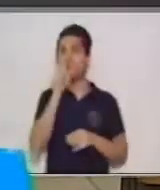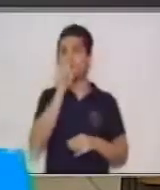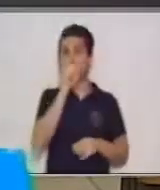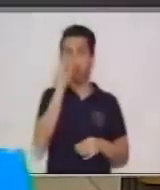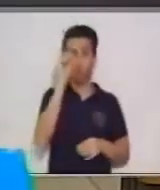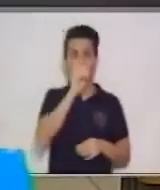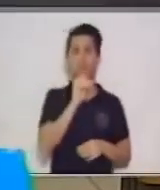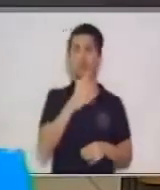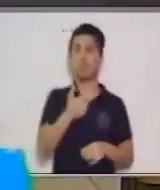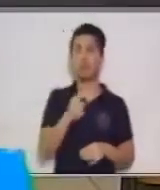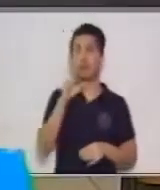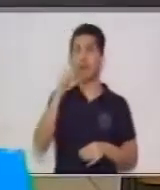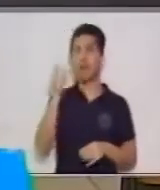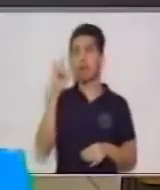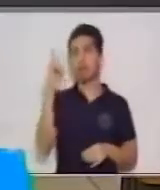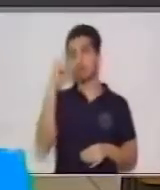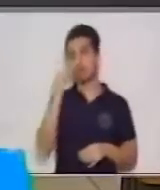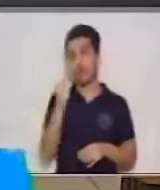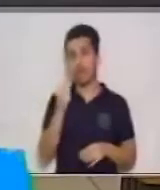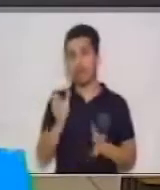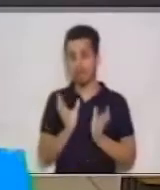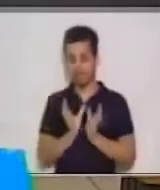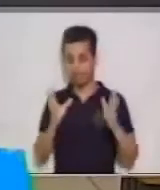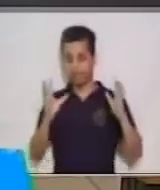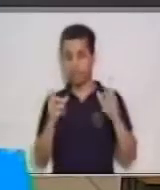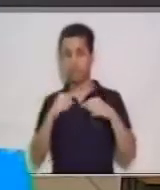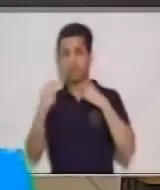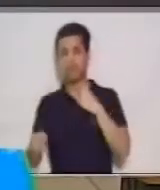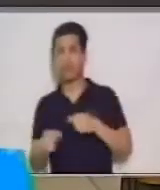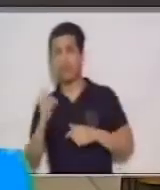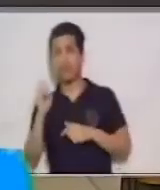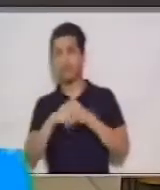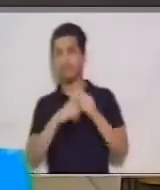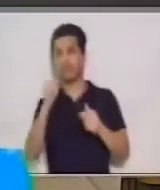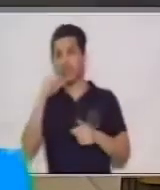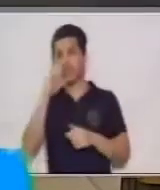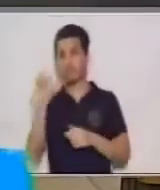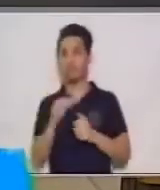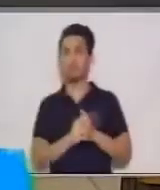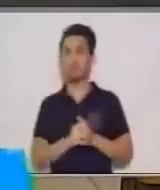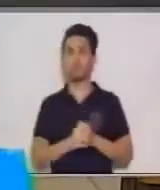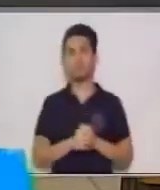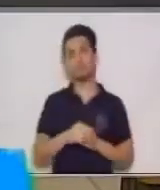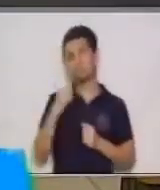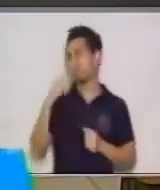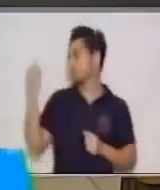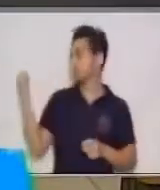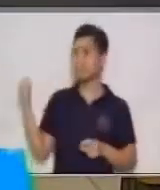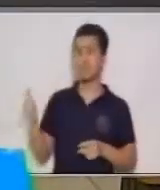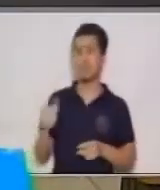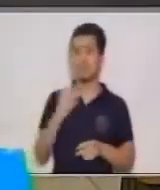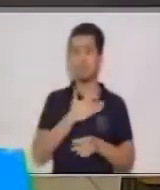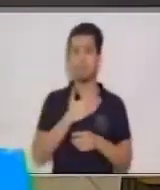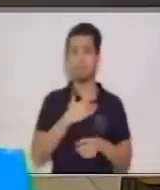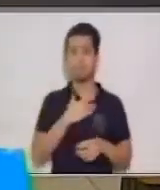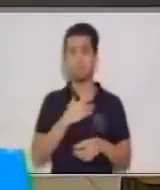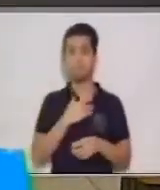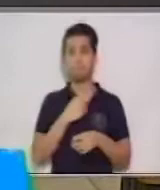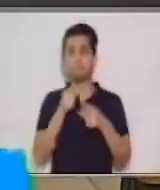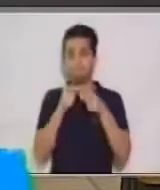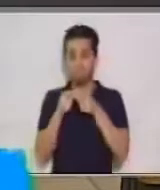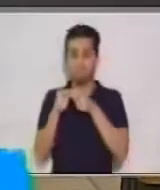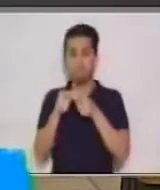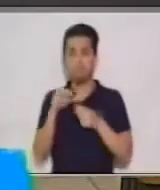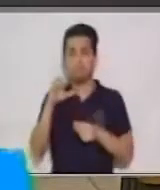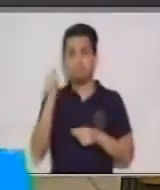causas y en el cascarón el efecto. También observas esta imagen, son pastelitos. Creo que tal vez tendrás